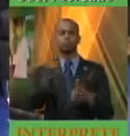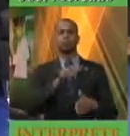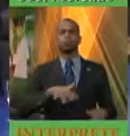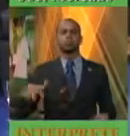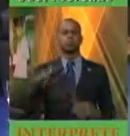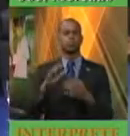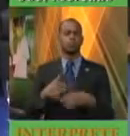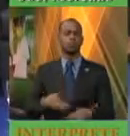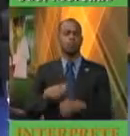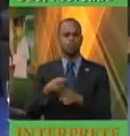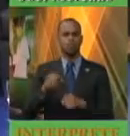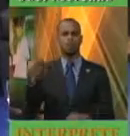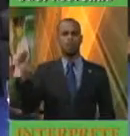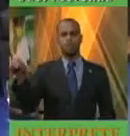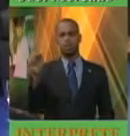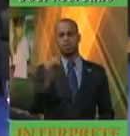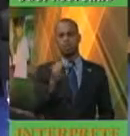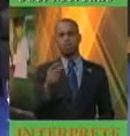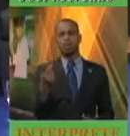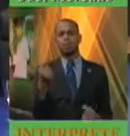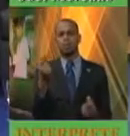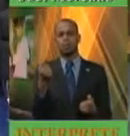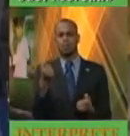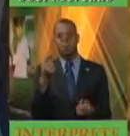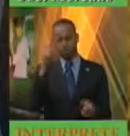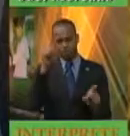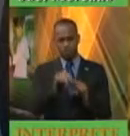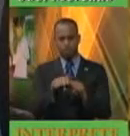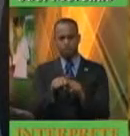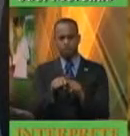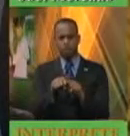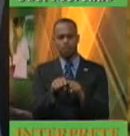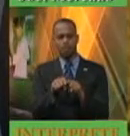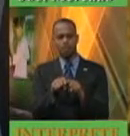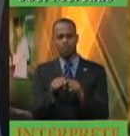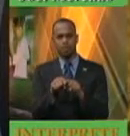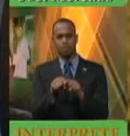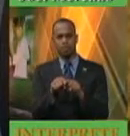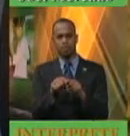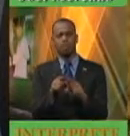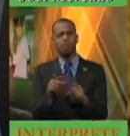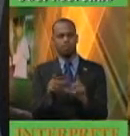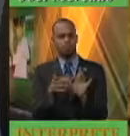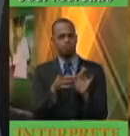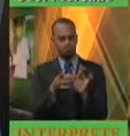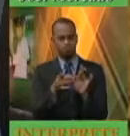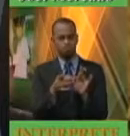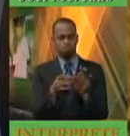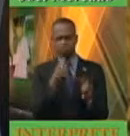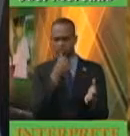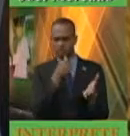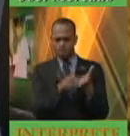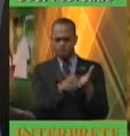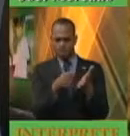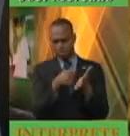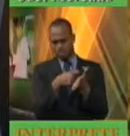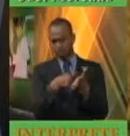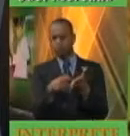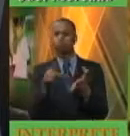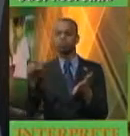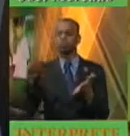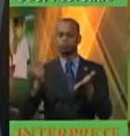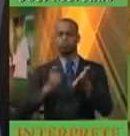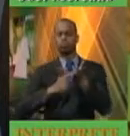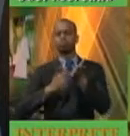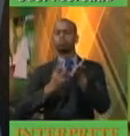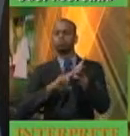todos los candidatos. Se firmó una carta de intención, una carta de compromiso con cada uno de los